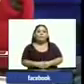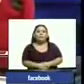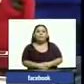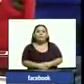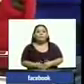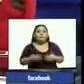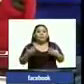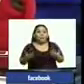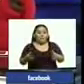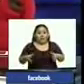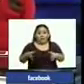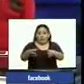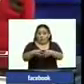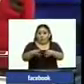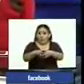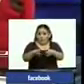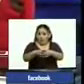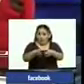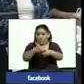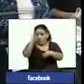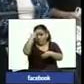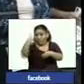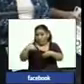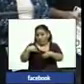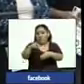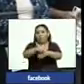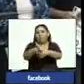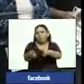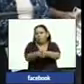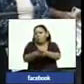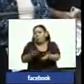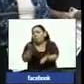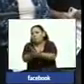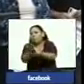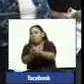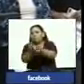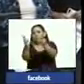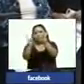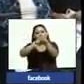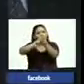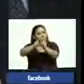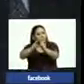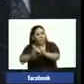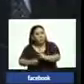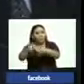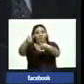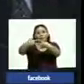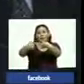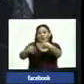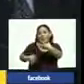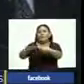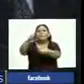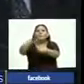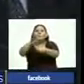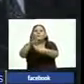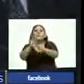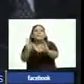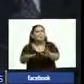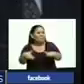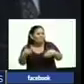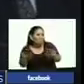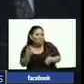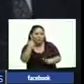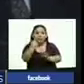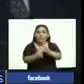Y el Grupo Parlamentario de Mujeres presentó una propuesta de reforma a la Ley de Partidos Políticos y el Código Electoral para garantizar una